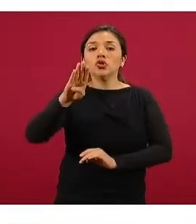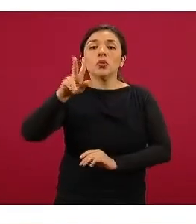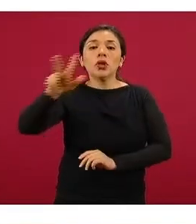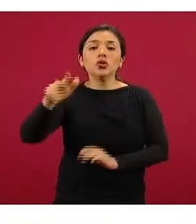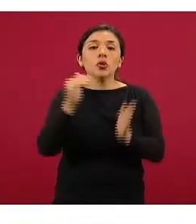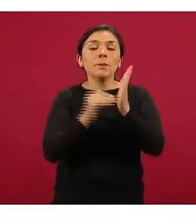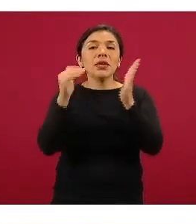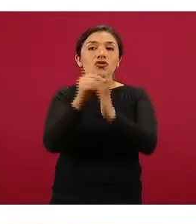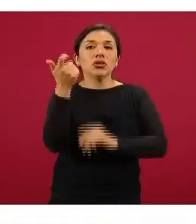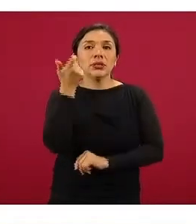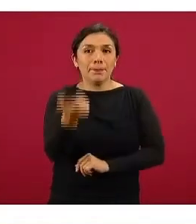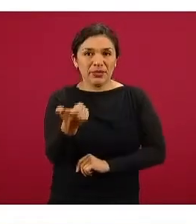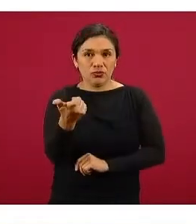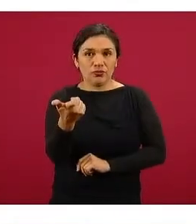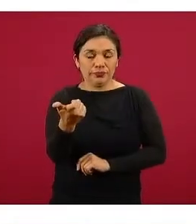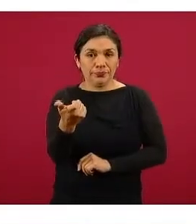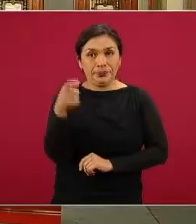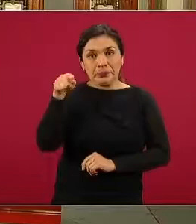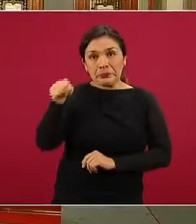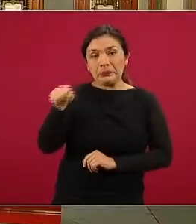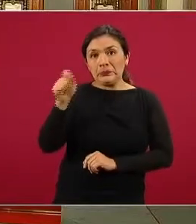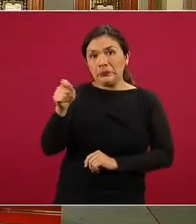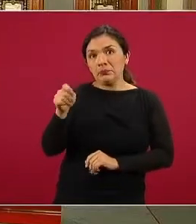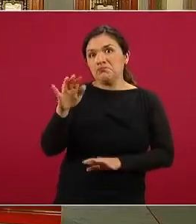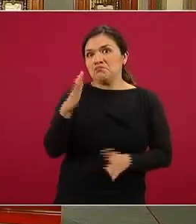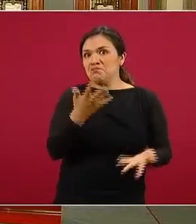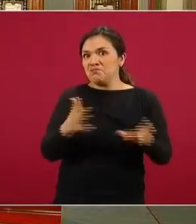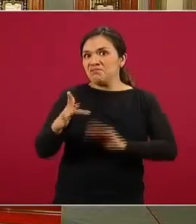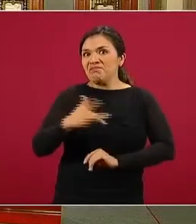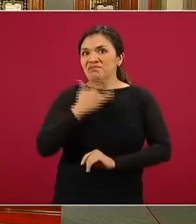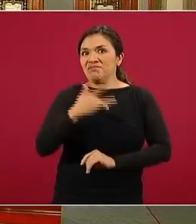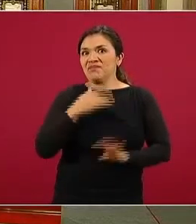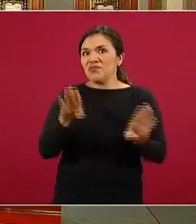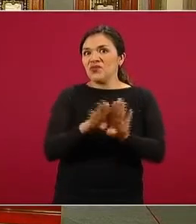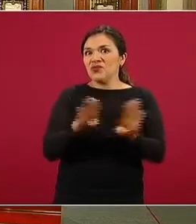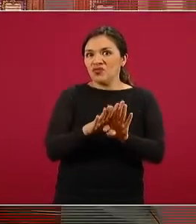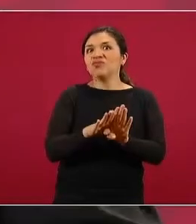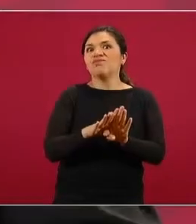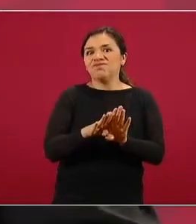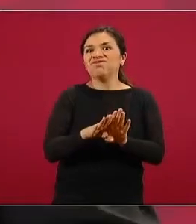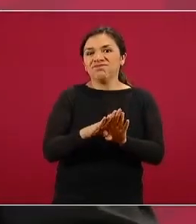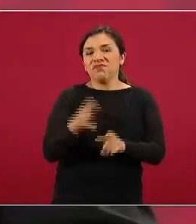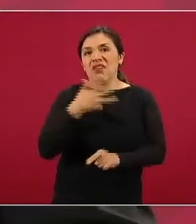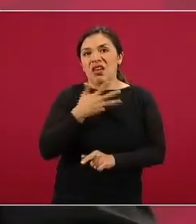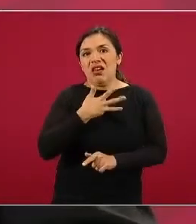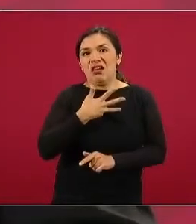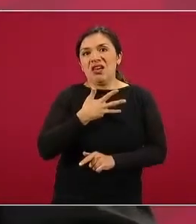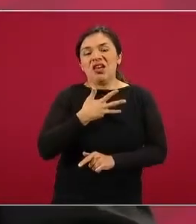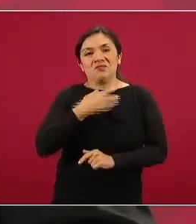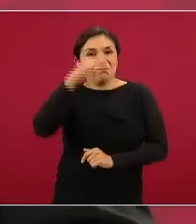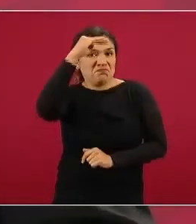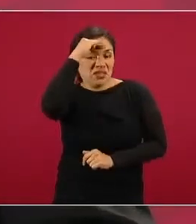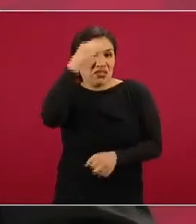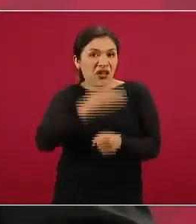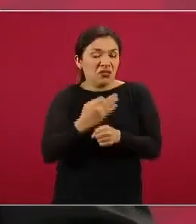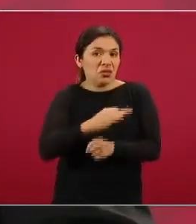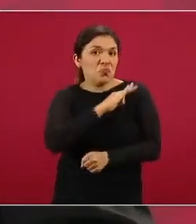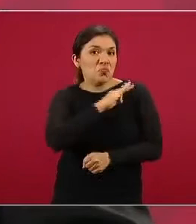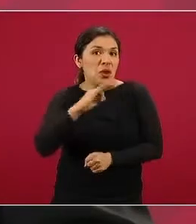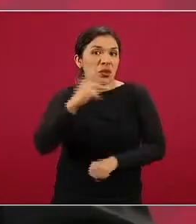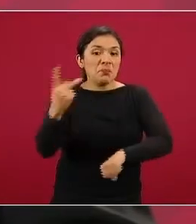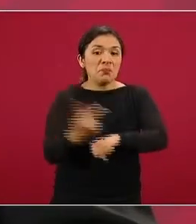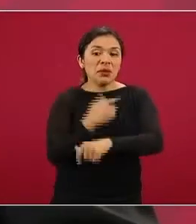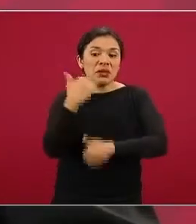112.898 millones de pesos. Este es el tamaño de la contracción que consideramos se puede dar